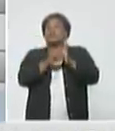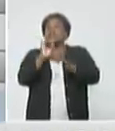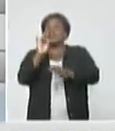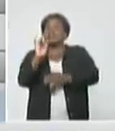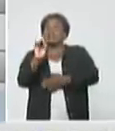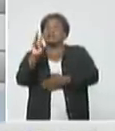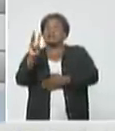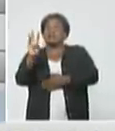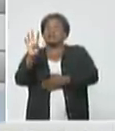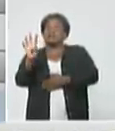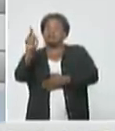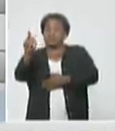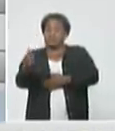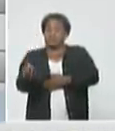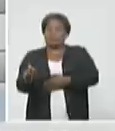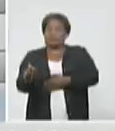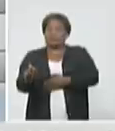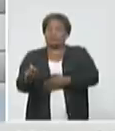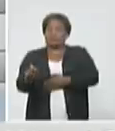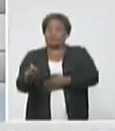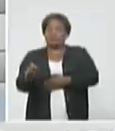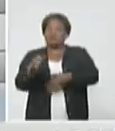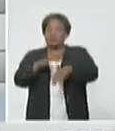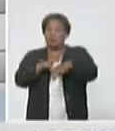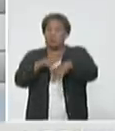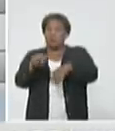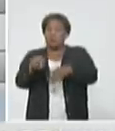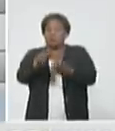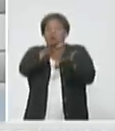6.734 personas, que hace que ya se acumulen